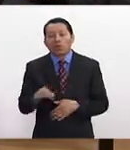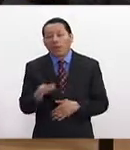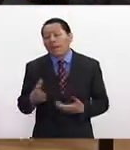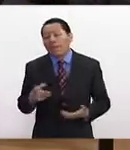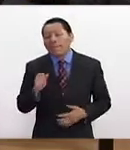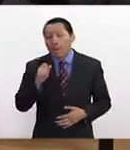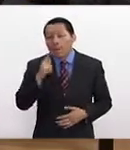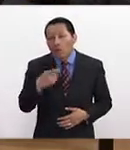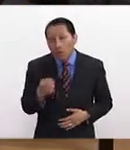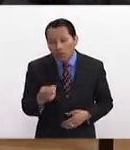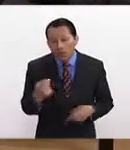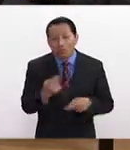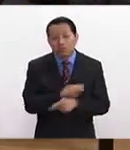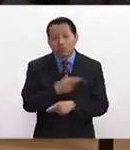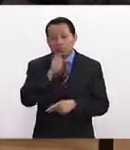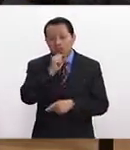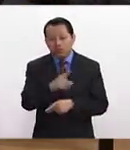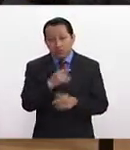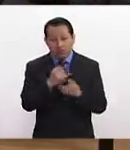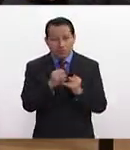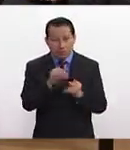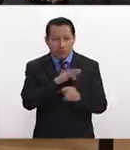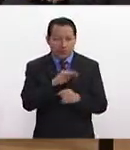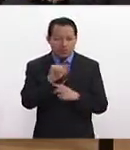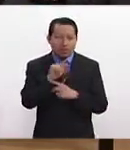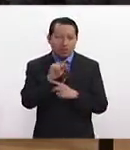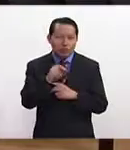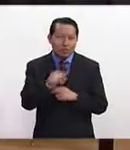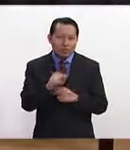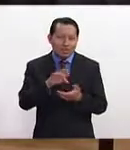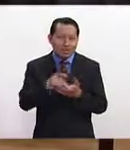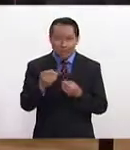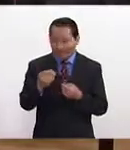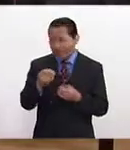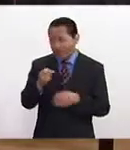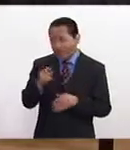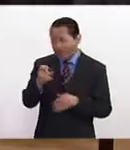derivar este asunto independentista de Cataluña. Muchas gracias, Emerson. Gracias, Emerson.